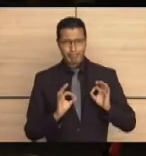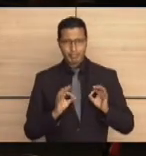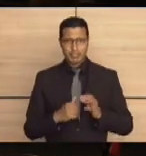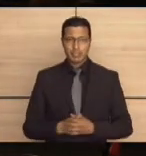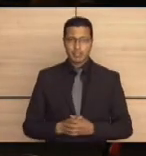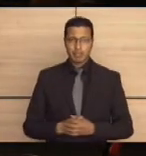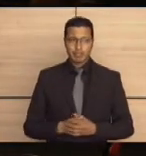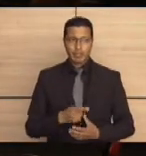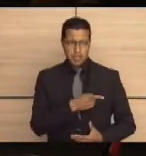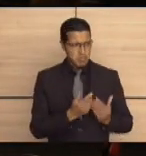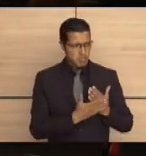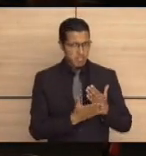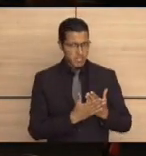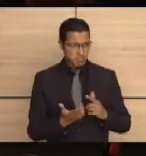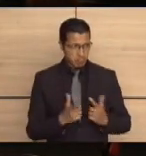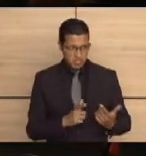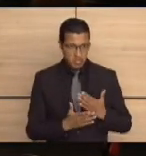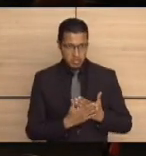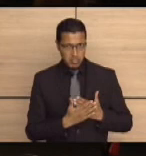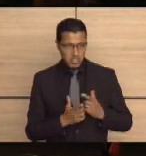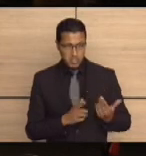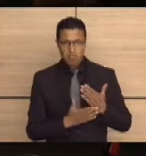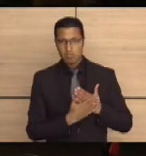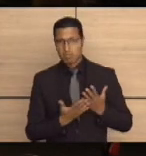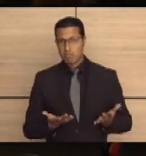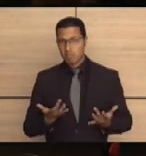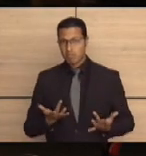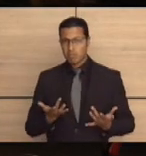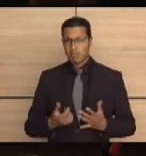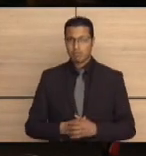Los músicos me avisan cuando estamos listos.